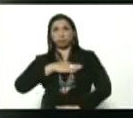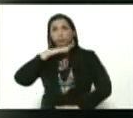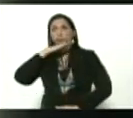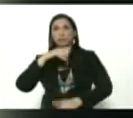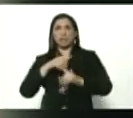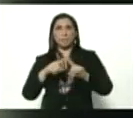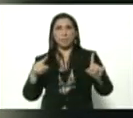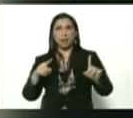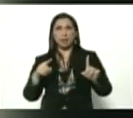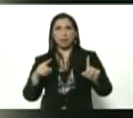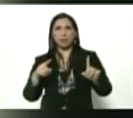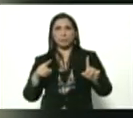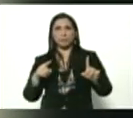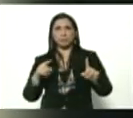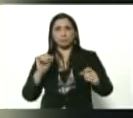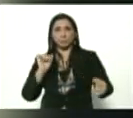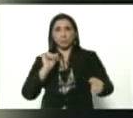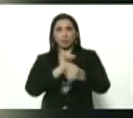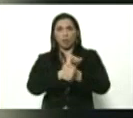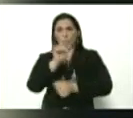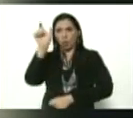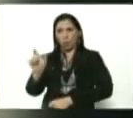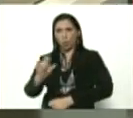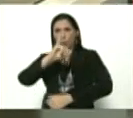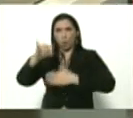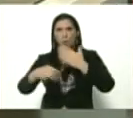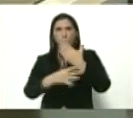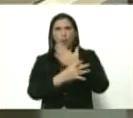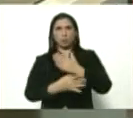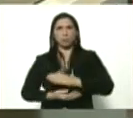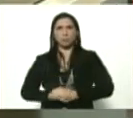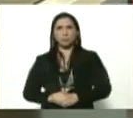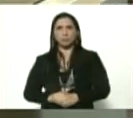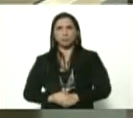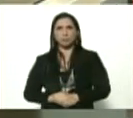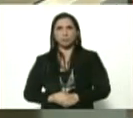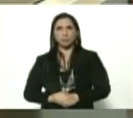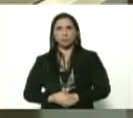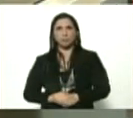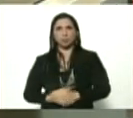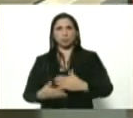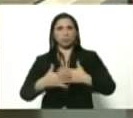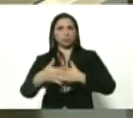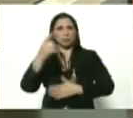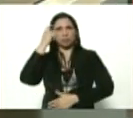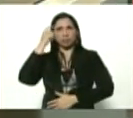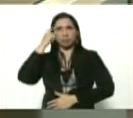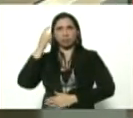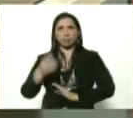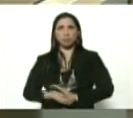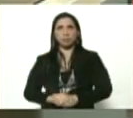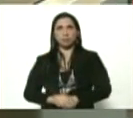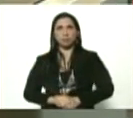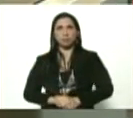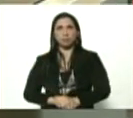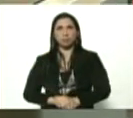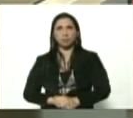para arrestar al ciudadano Juan Guaidó en los próximos días. Muchas gracias.